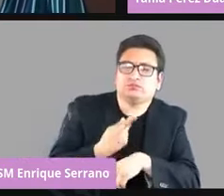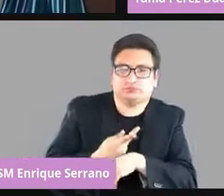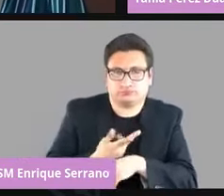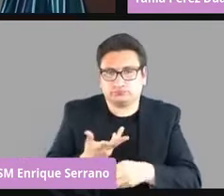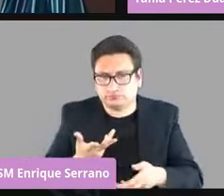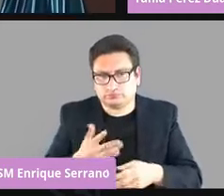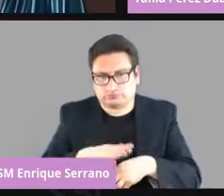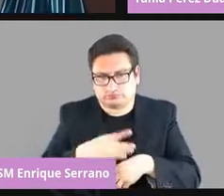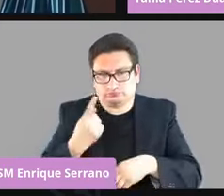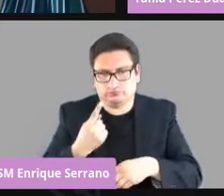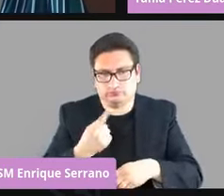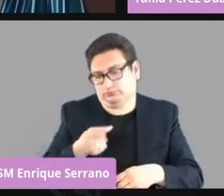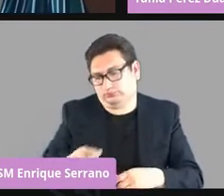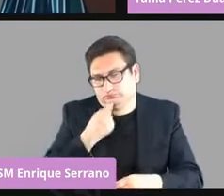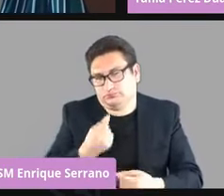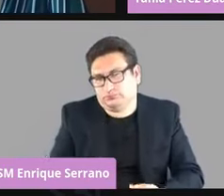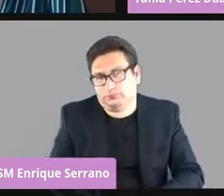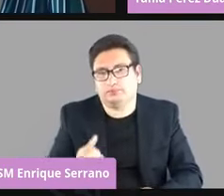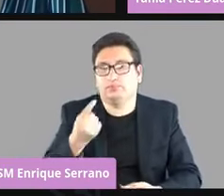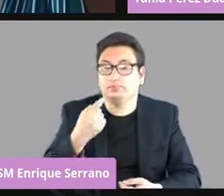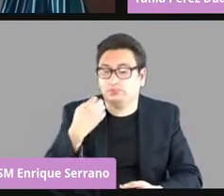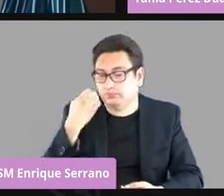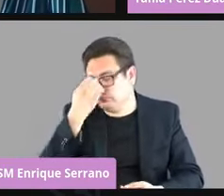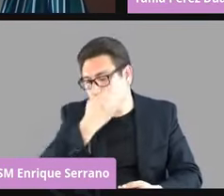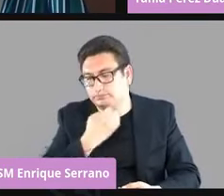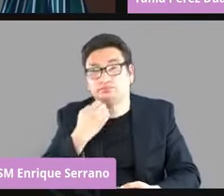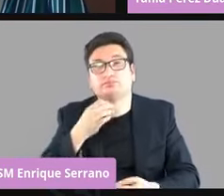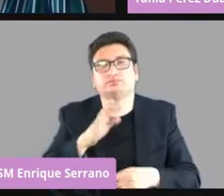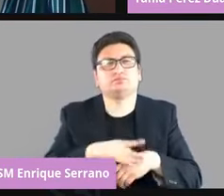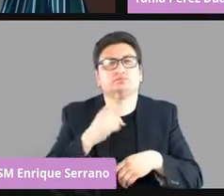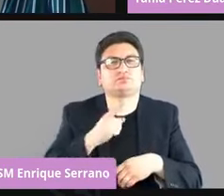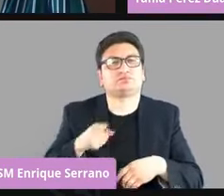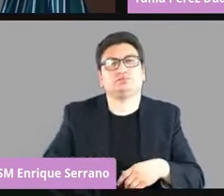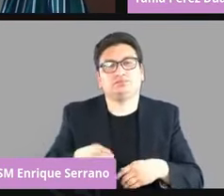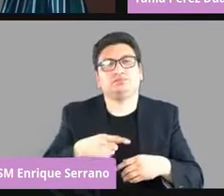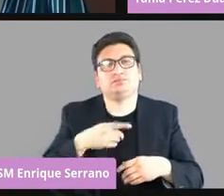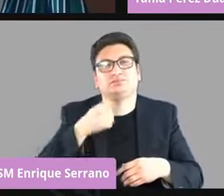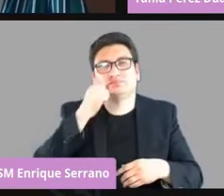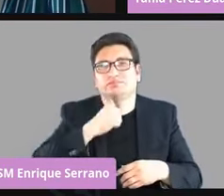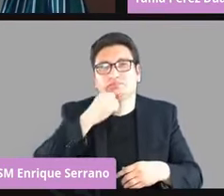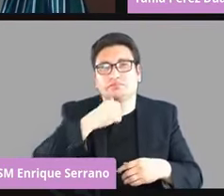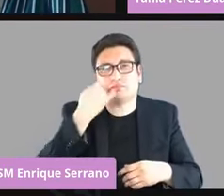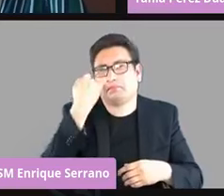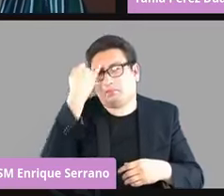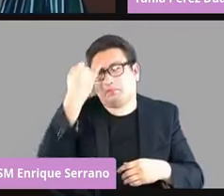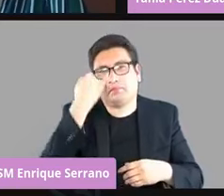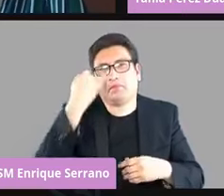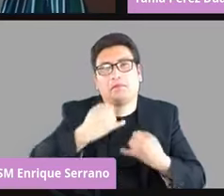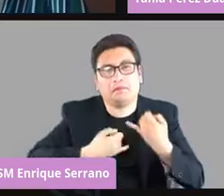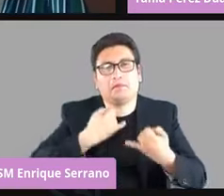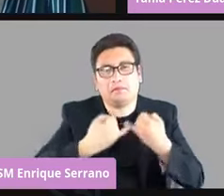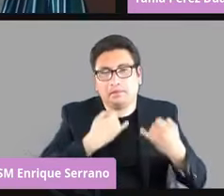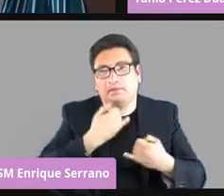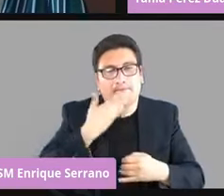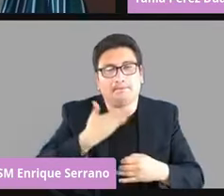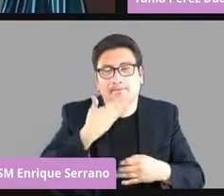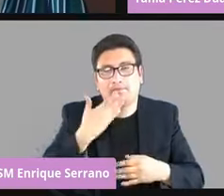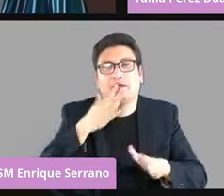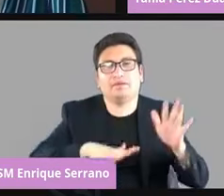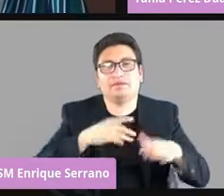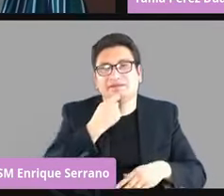también habría como que ver, porque a esa edad normalmente se agarran como ciertas mañas o ciertas cosas que de repente